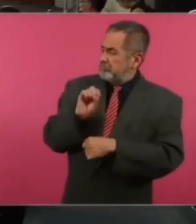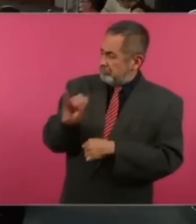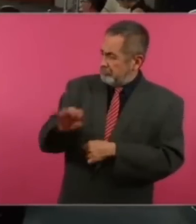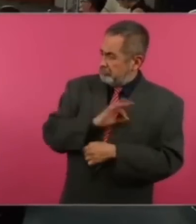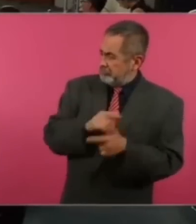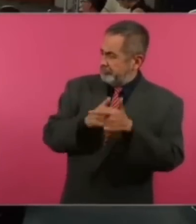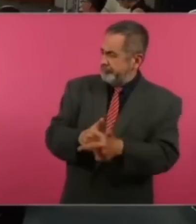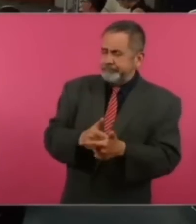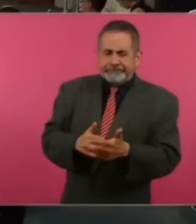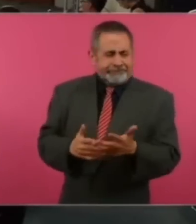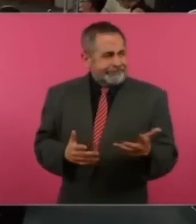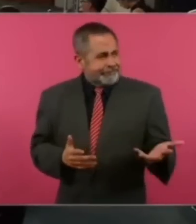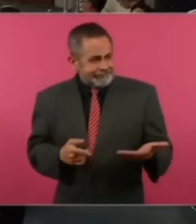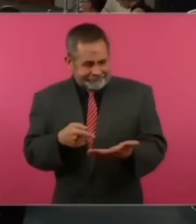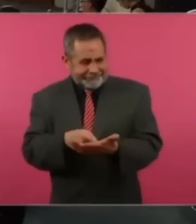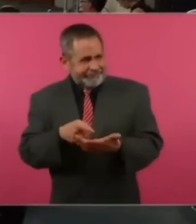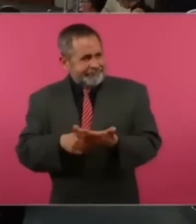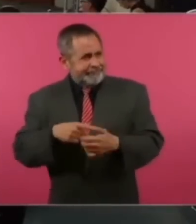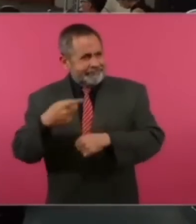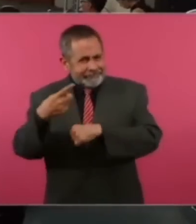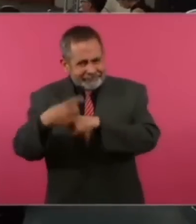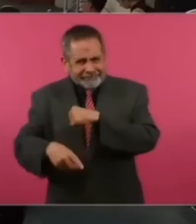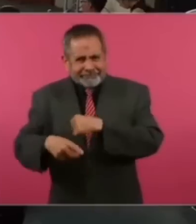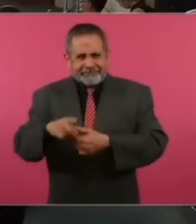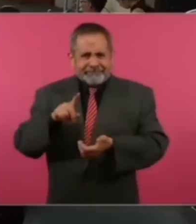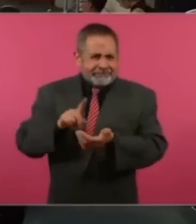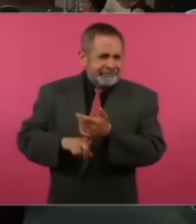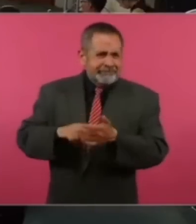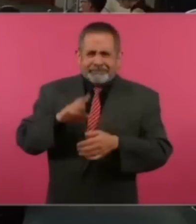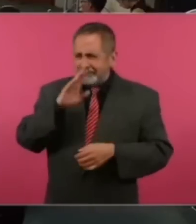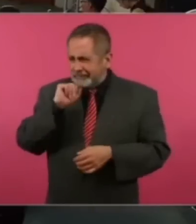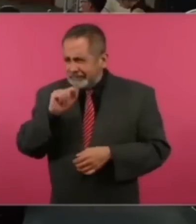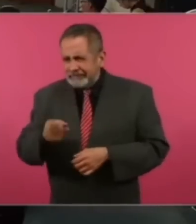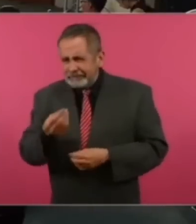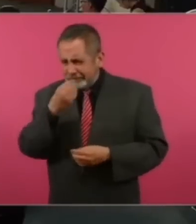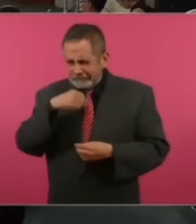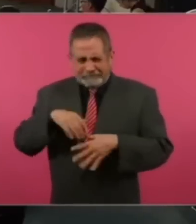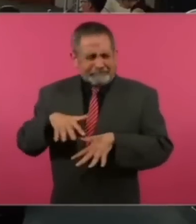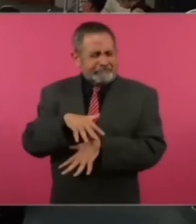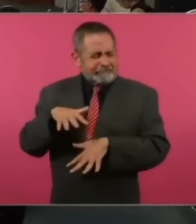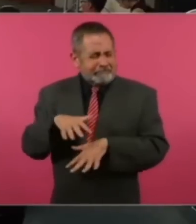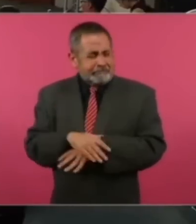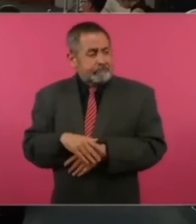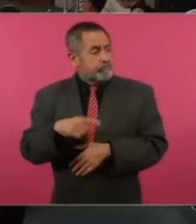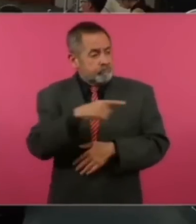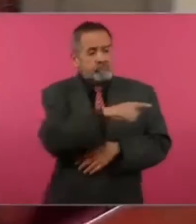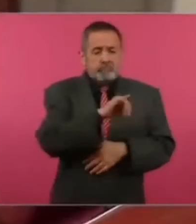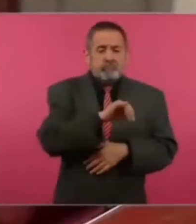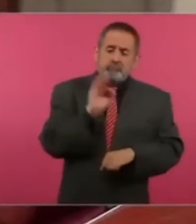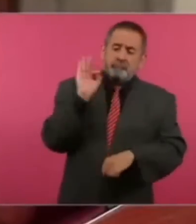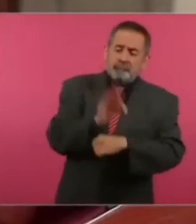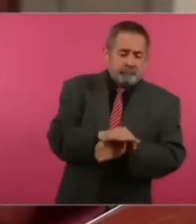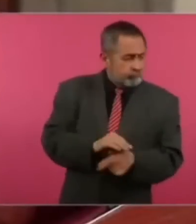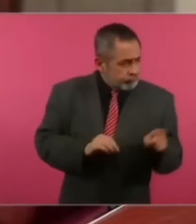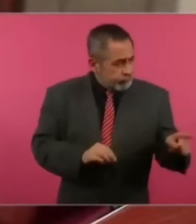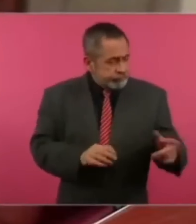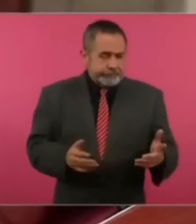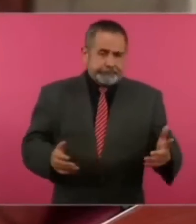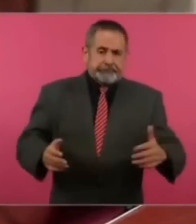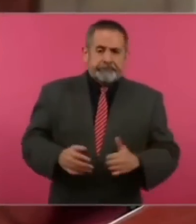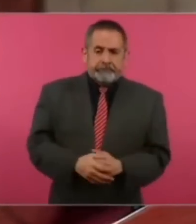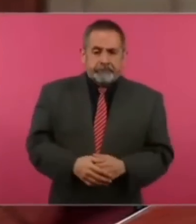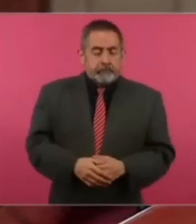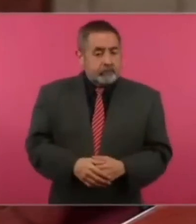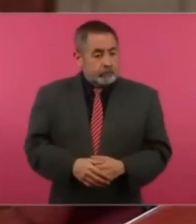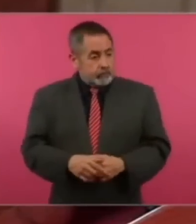por los excesos de grasas, de sales. Fue usted quien